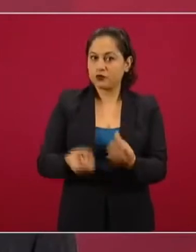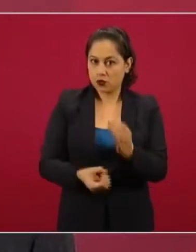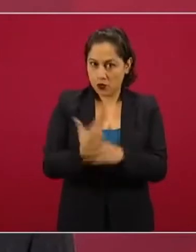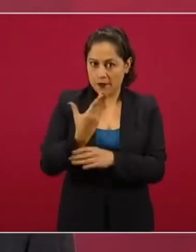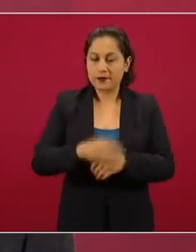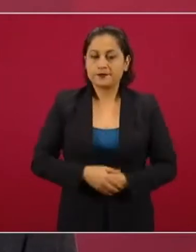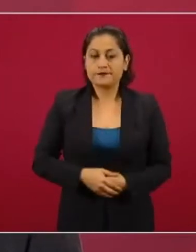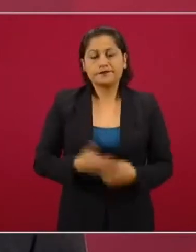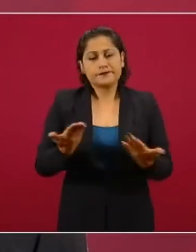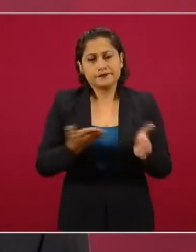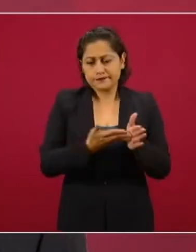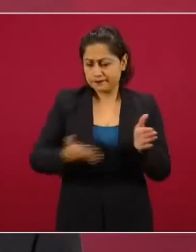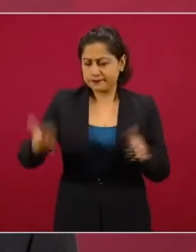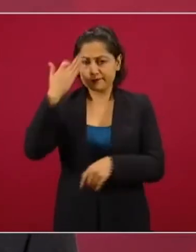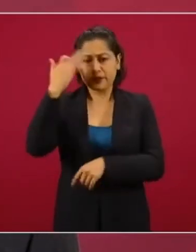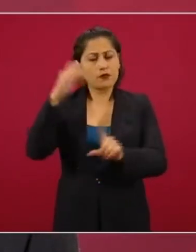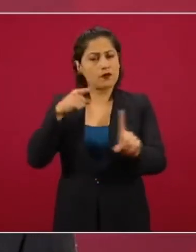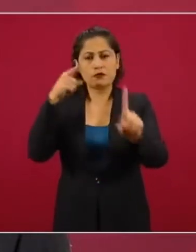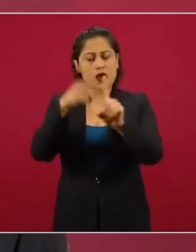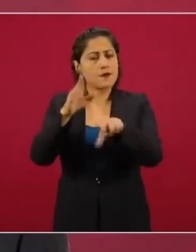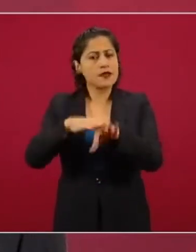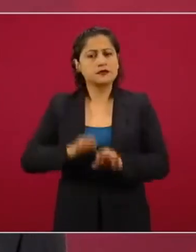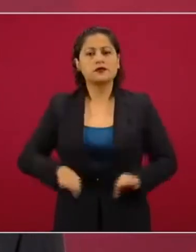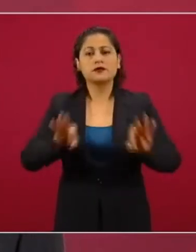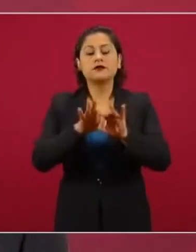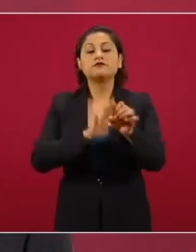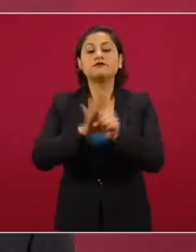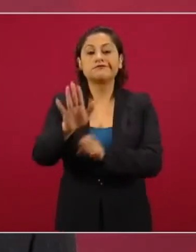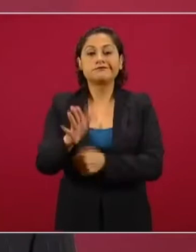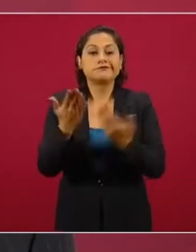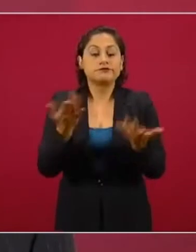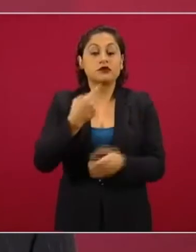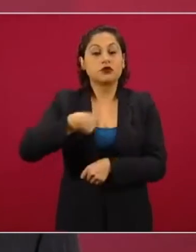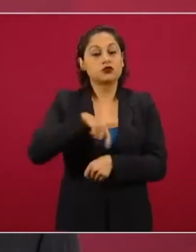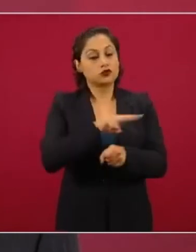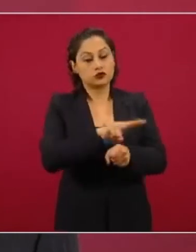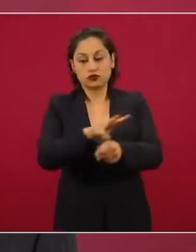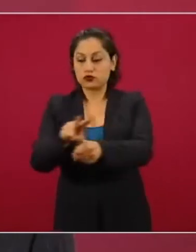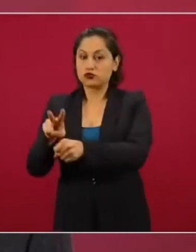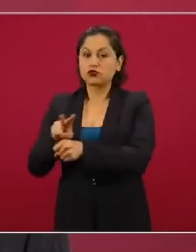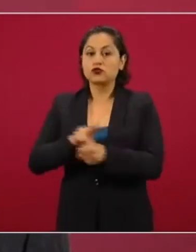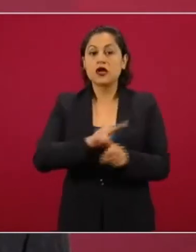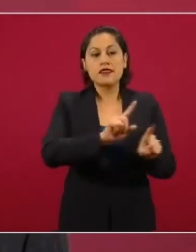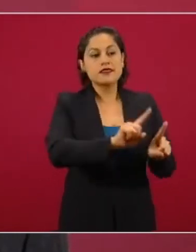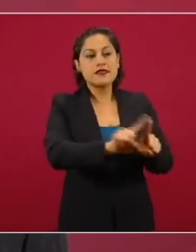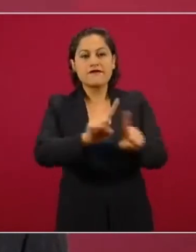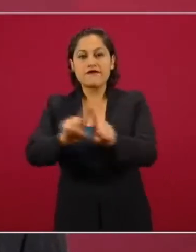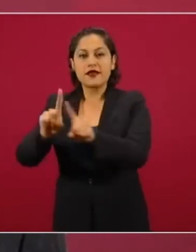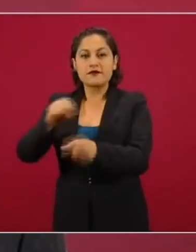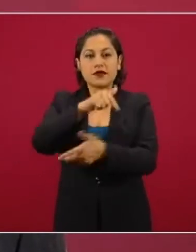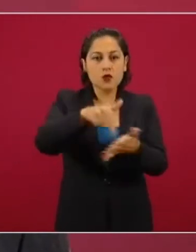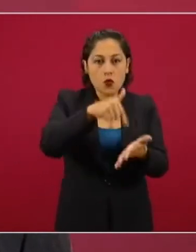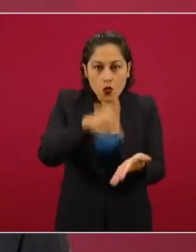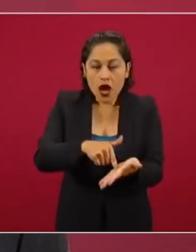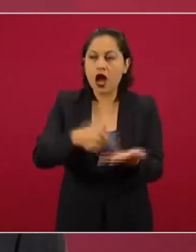es regular de una manera cuidadosa el proceso de apertura de las distintas actividades